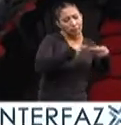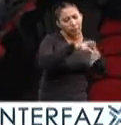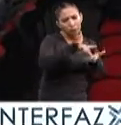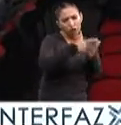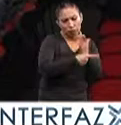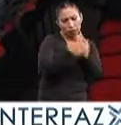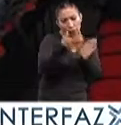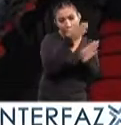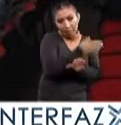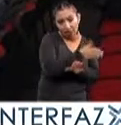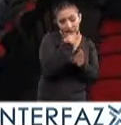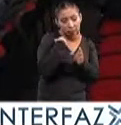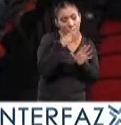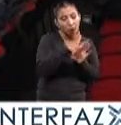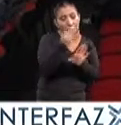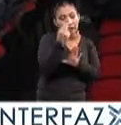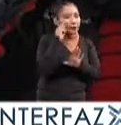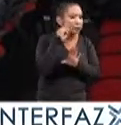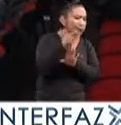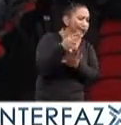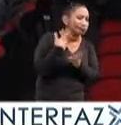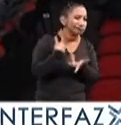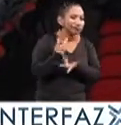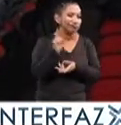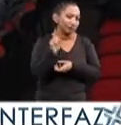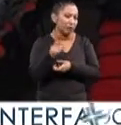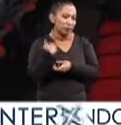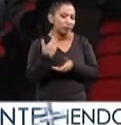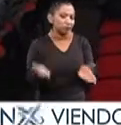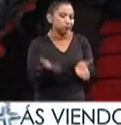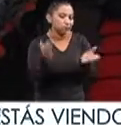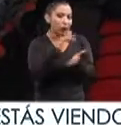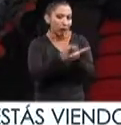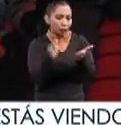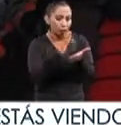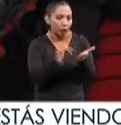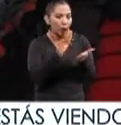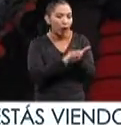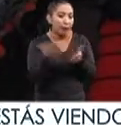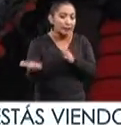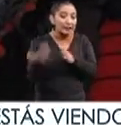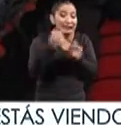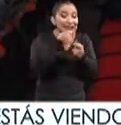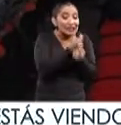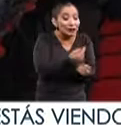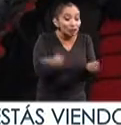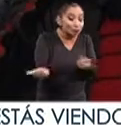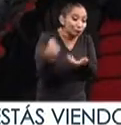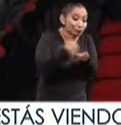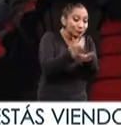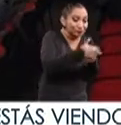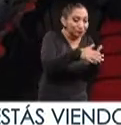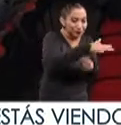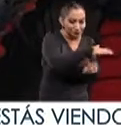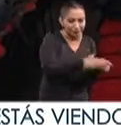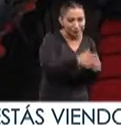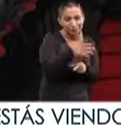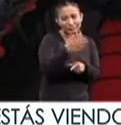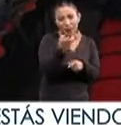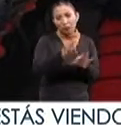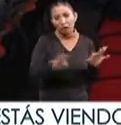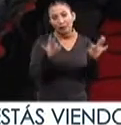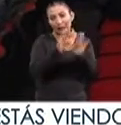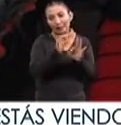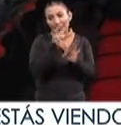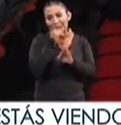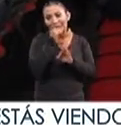proyecto, debido a una necesidad que teníamos precisamente de promover la lectura y acercar a los niños de nuestro contexto, ya que es